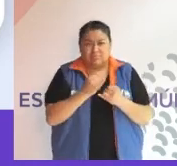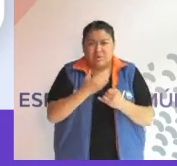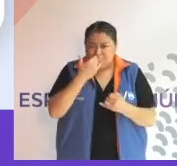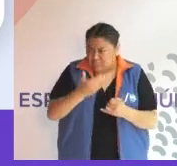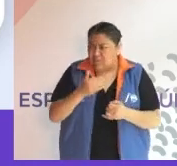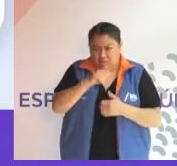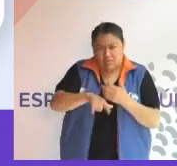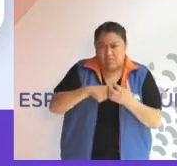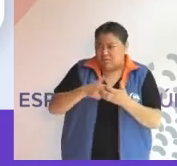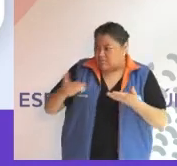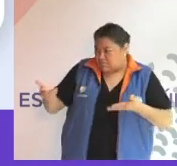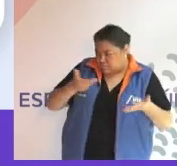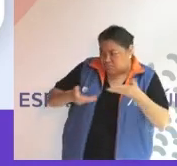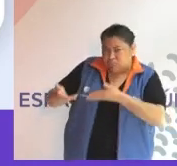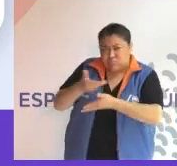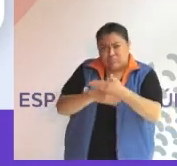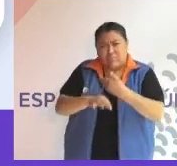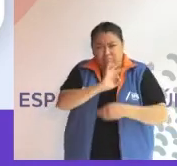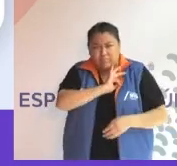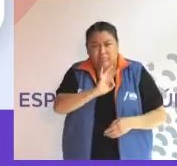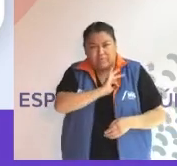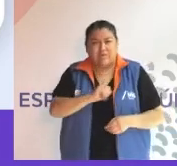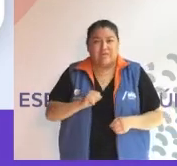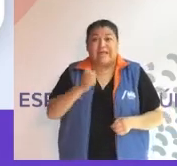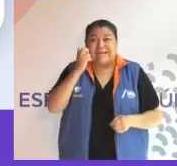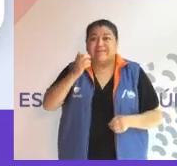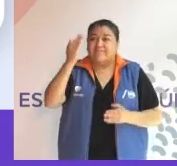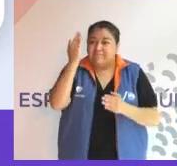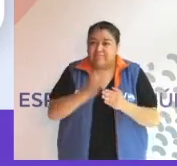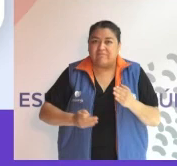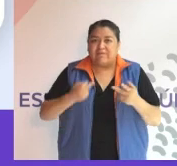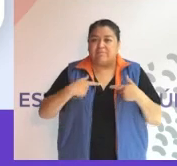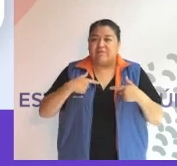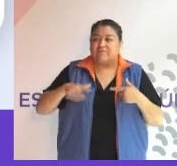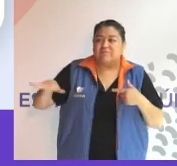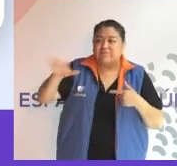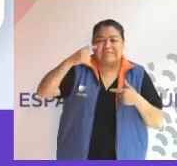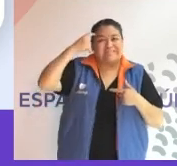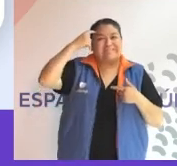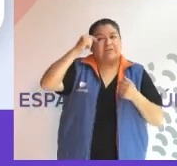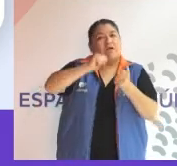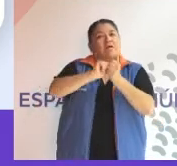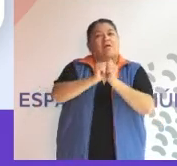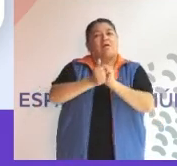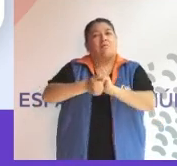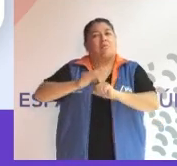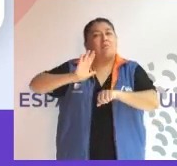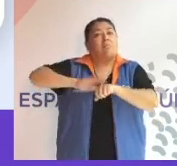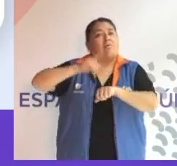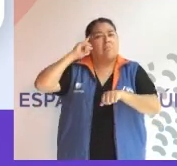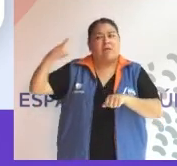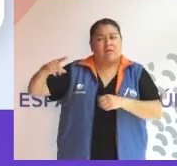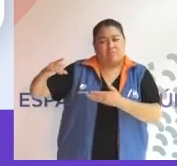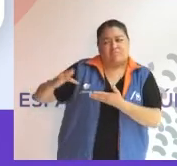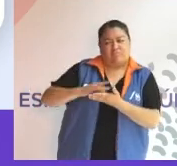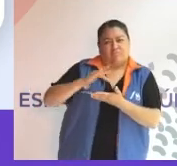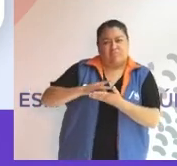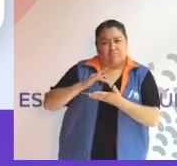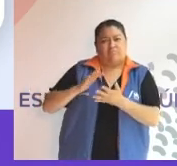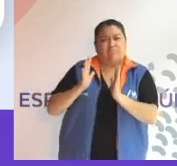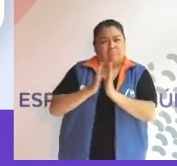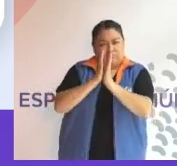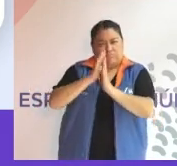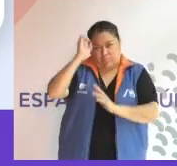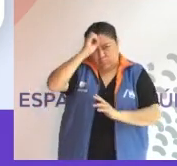un tema general casi que de cambio de ciudadanía y de generar una estructura para que ella pueda